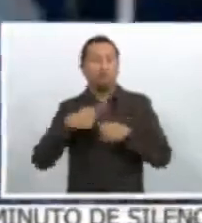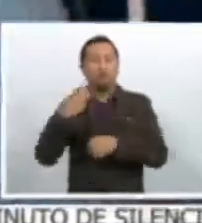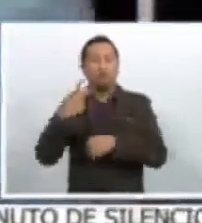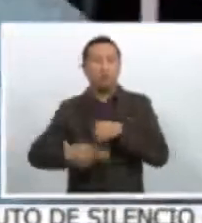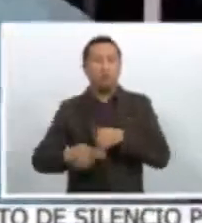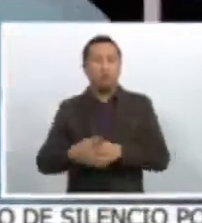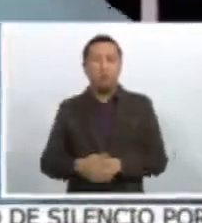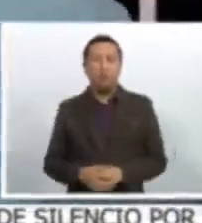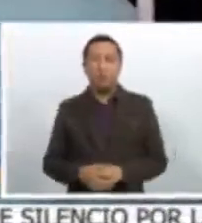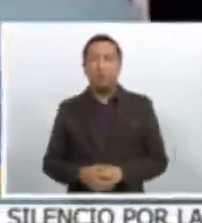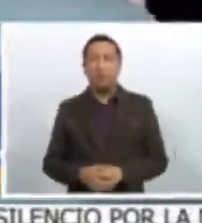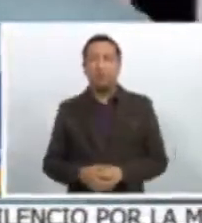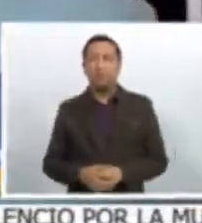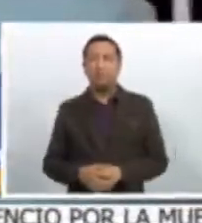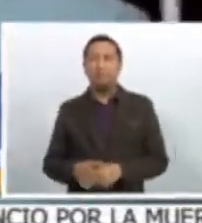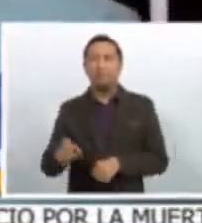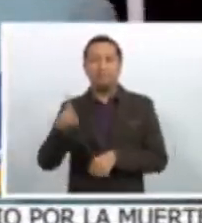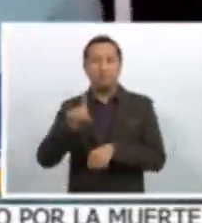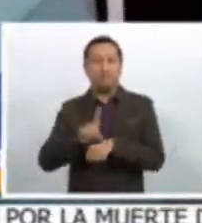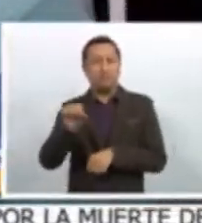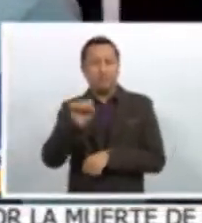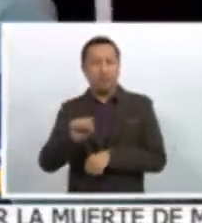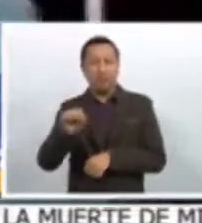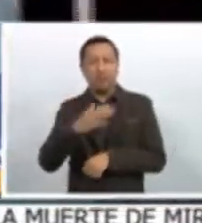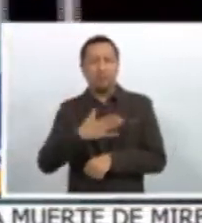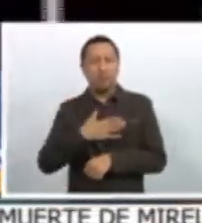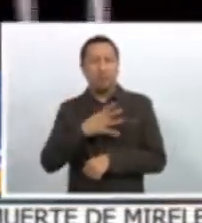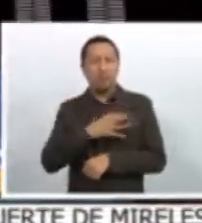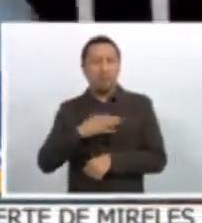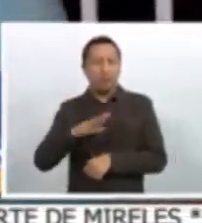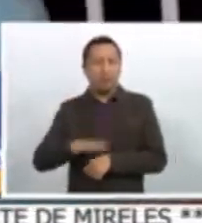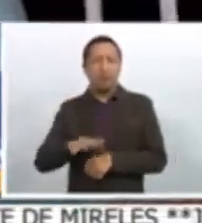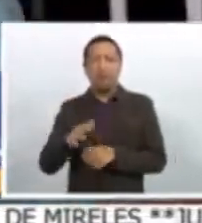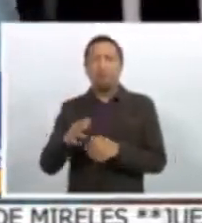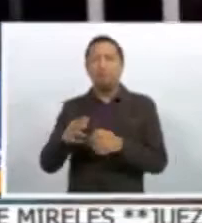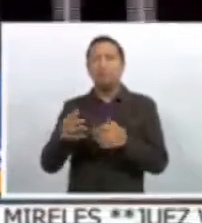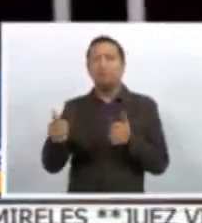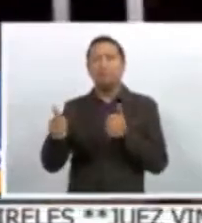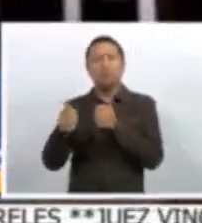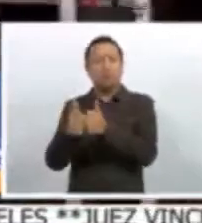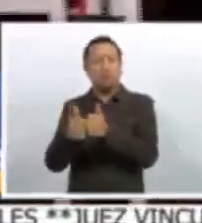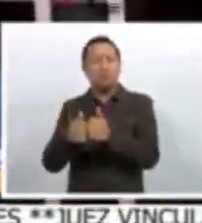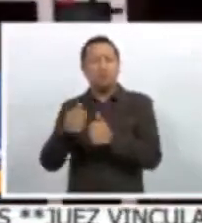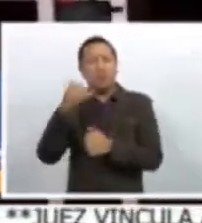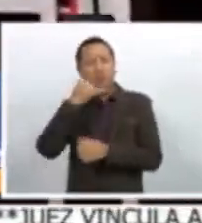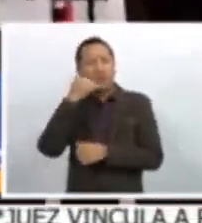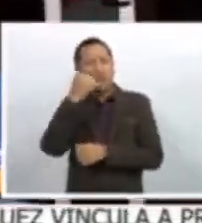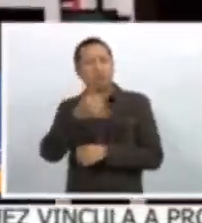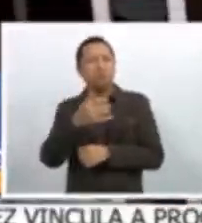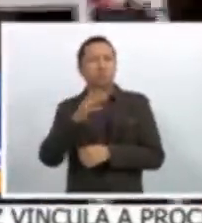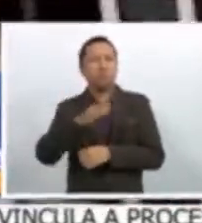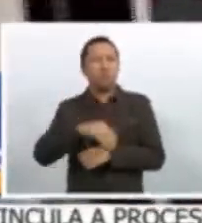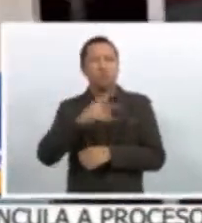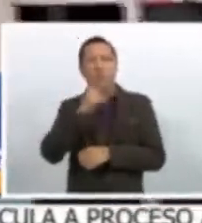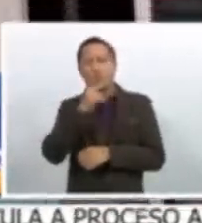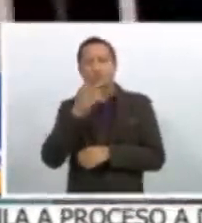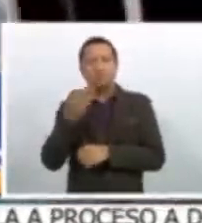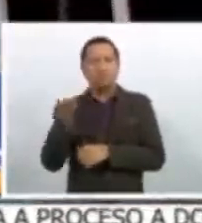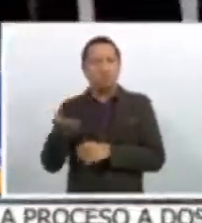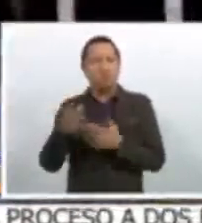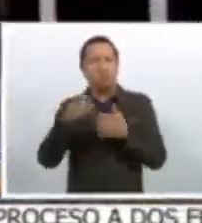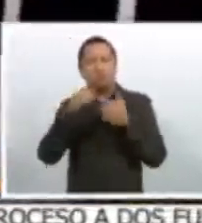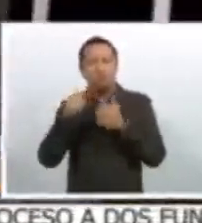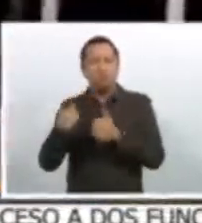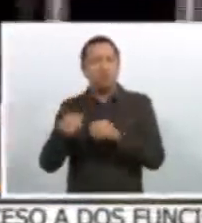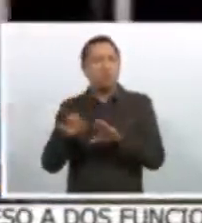El sábado le tocó a una de mis hijas estar. Y de repente nos habla, mamá, y que esto, y que lo otro, que papá.